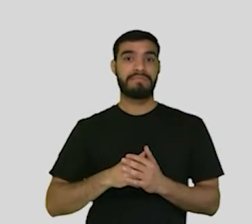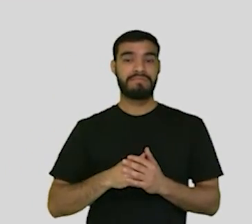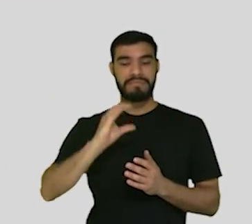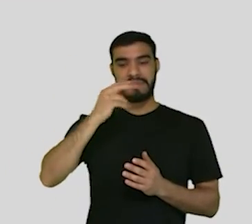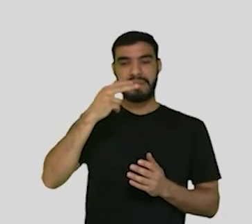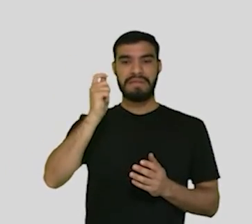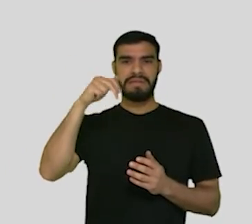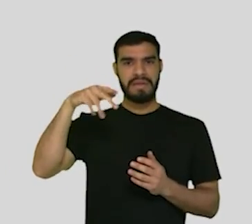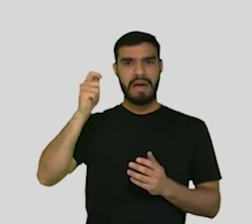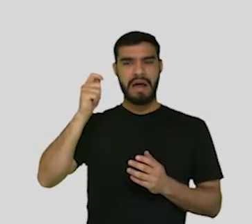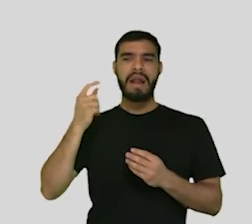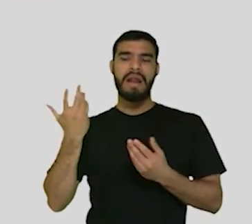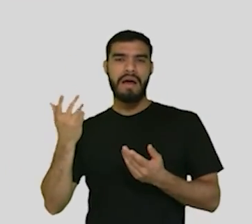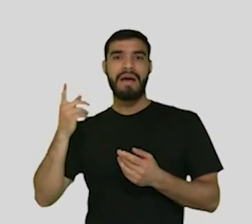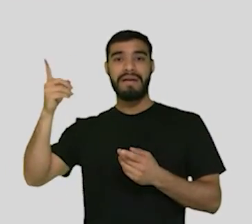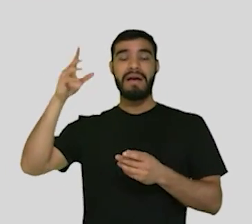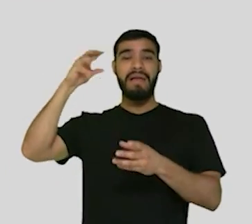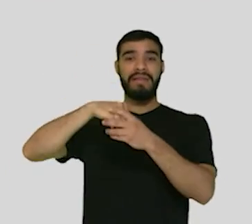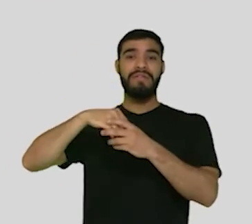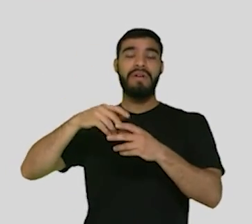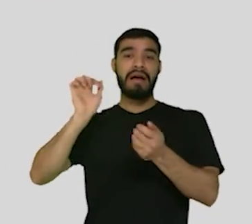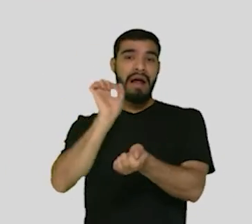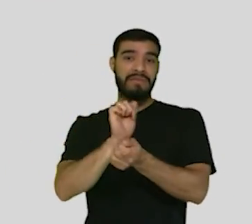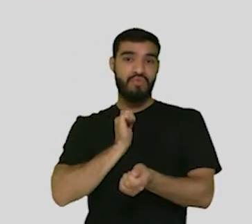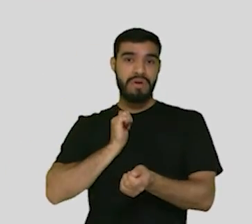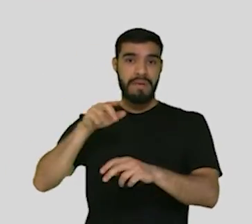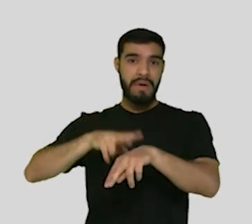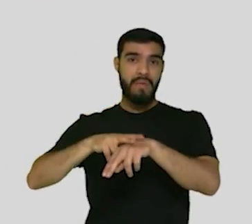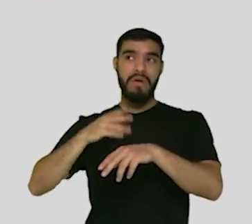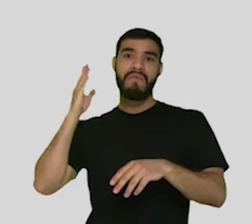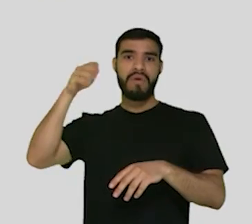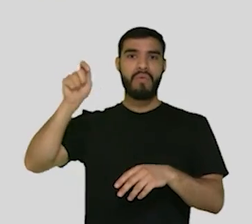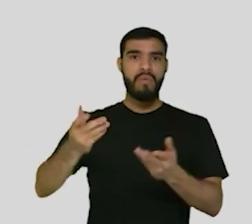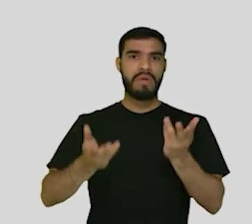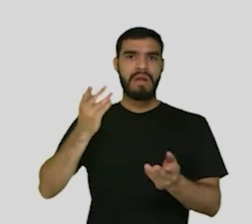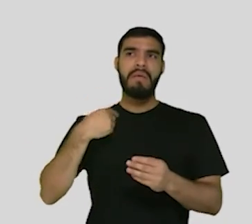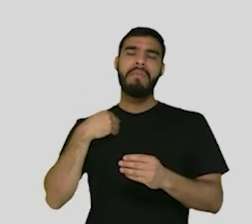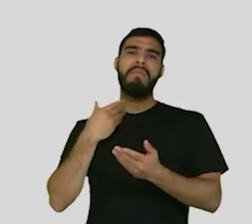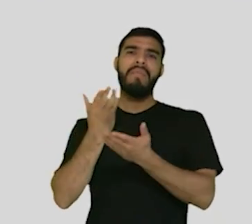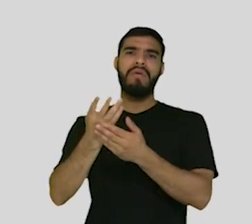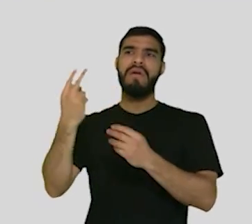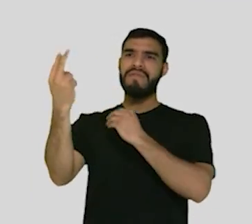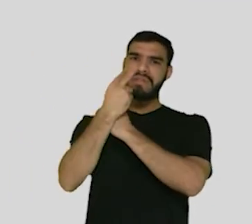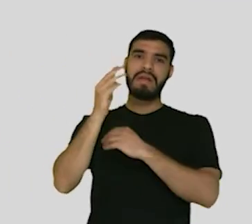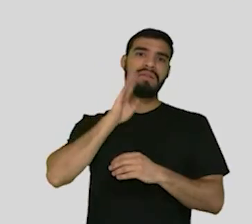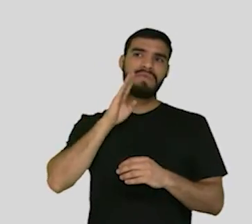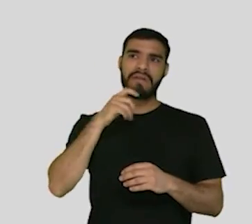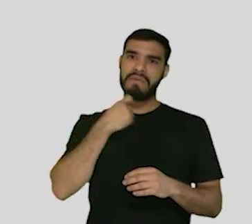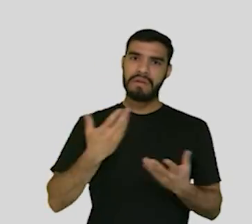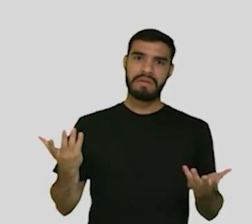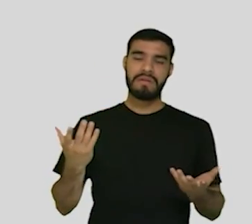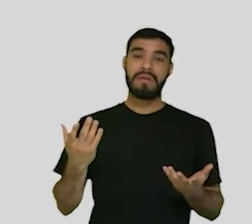1983. Unas cuantas más en el buen pastor. Chana, ha amboeta pisacuera, oña movilizaba cue, buen pastor, pe y gato